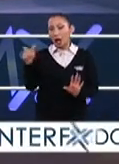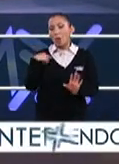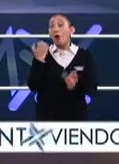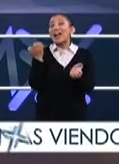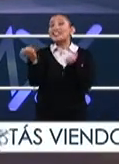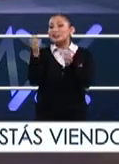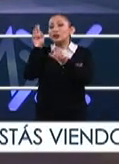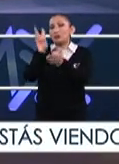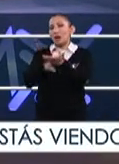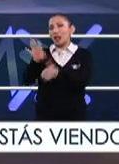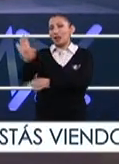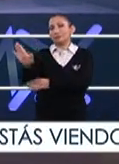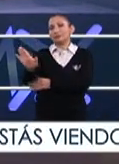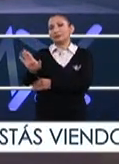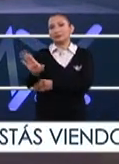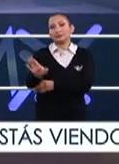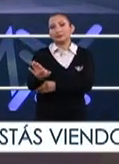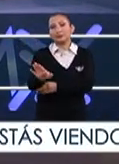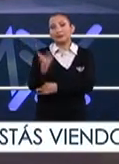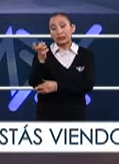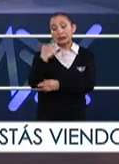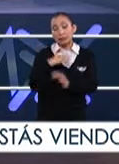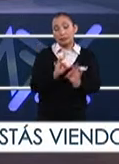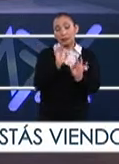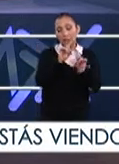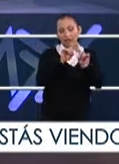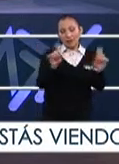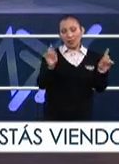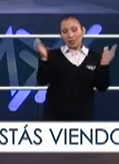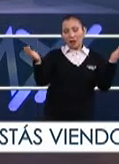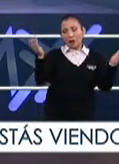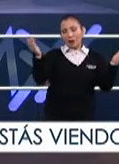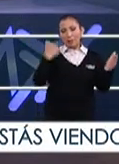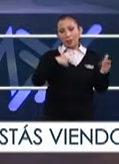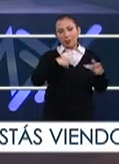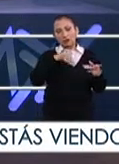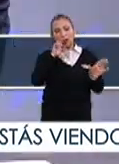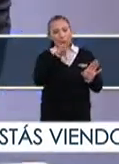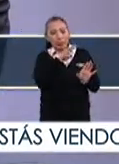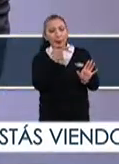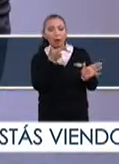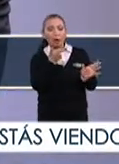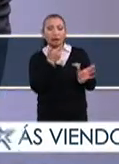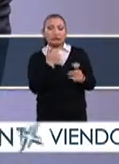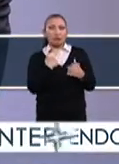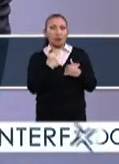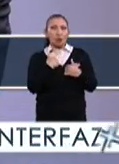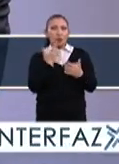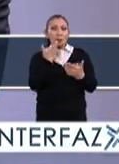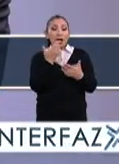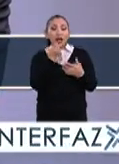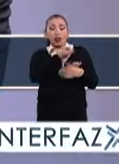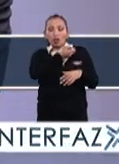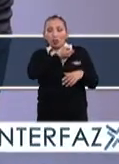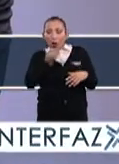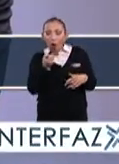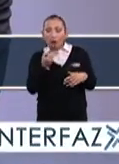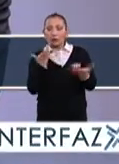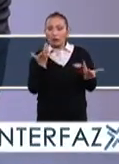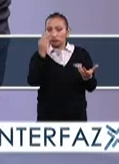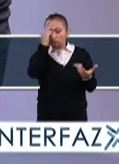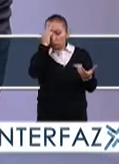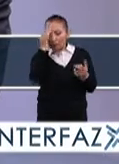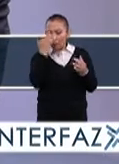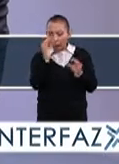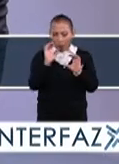como ejercicio. Claro, claro, y eso es fundamental, esa diferenciación, porque sí la gente sí tiene que someterse a una buena rutina,